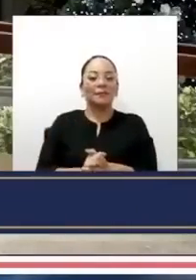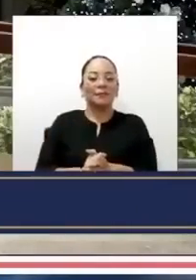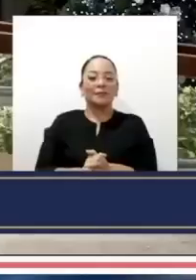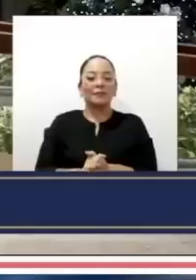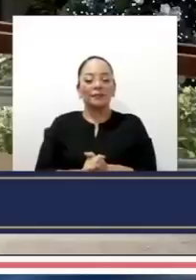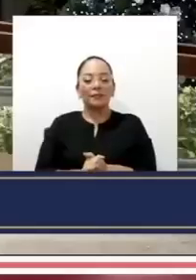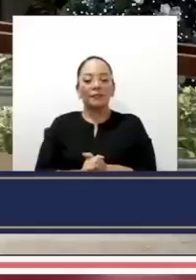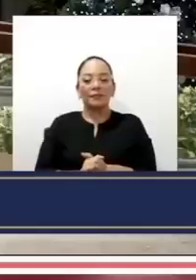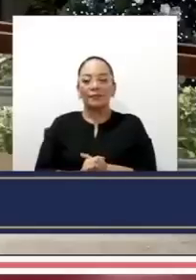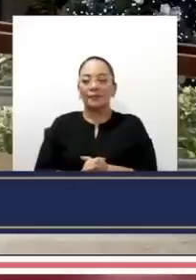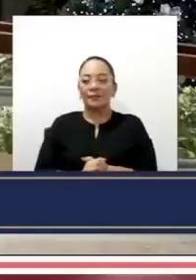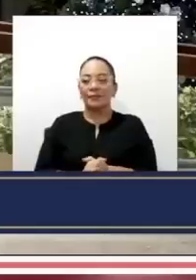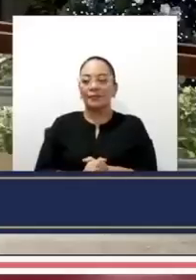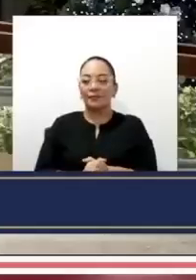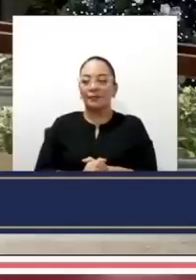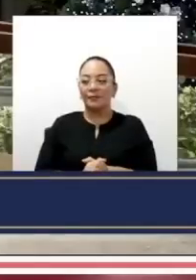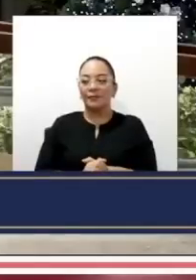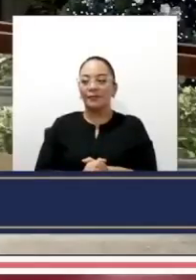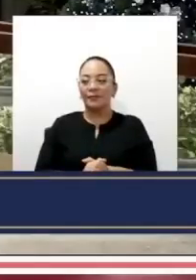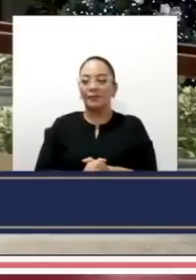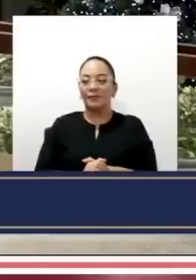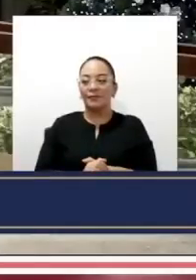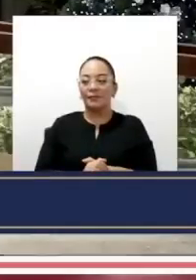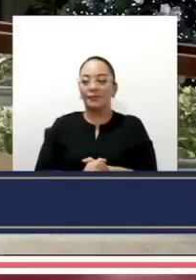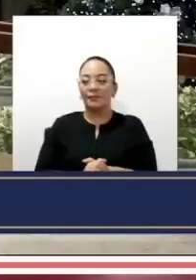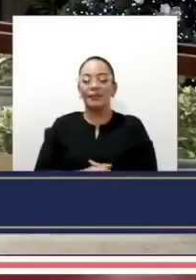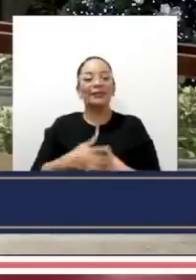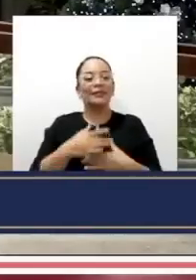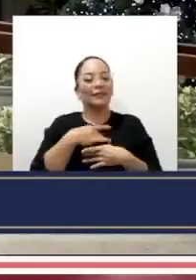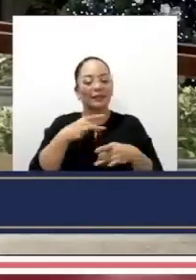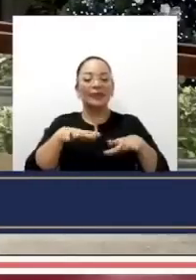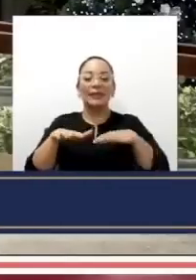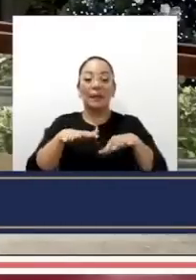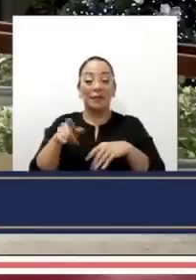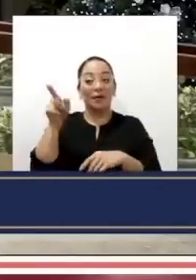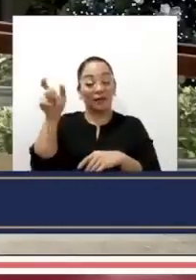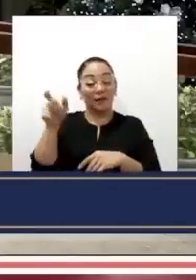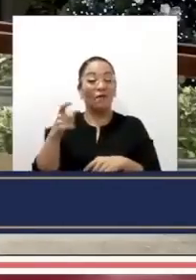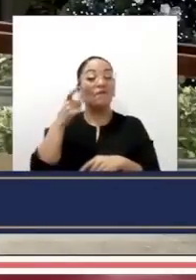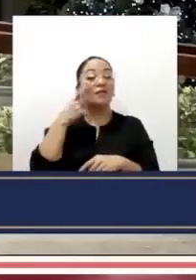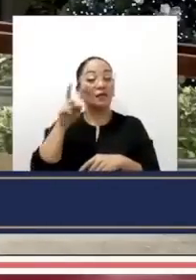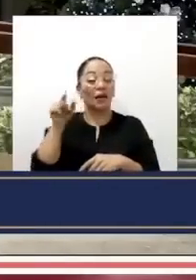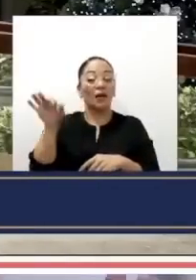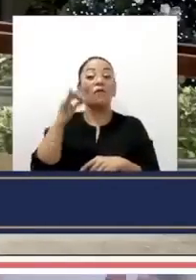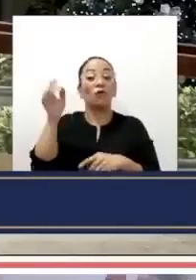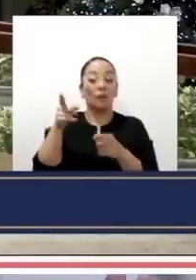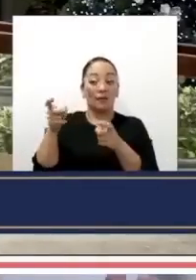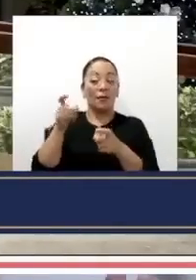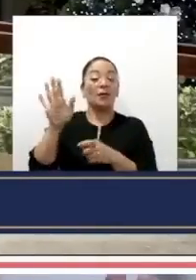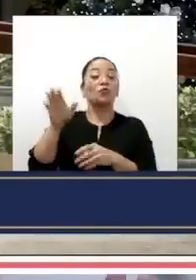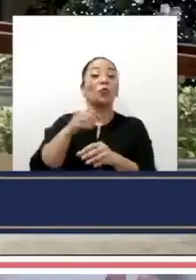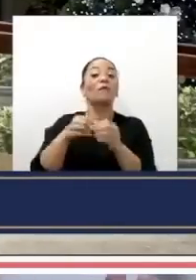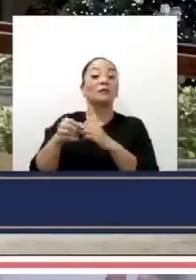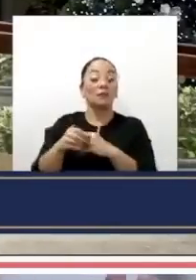Y usted, sí. Interesantísima la dinámica del fiscal y la manera en que ha manejado su fiscalía.